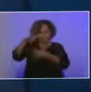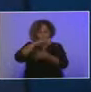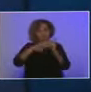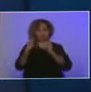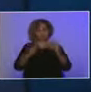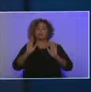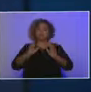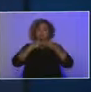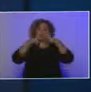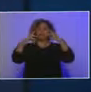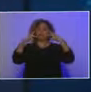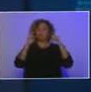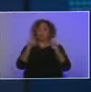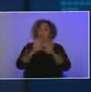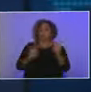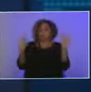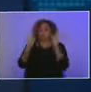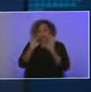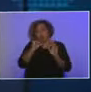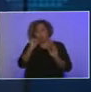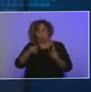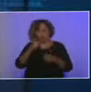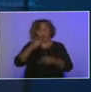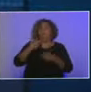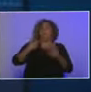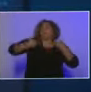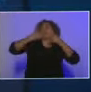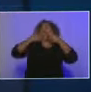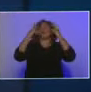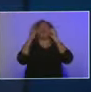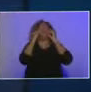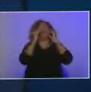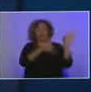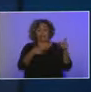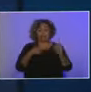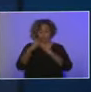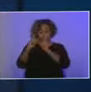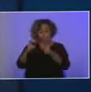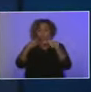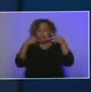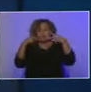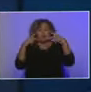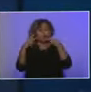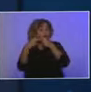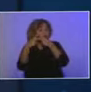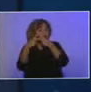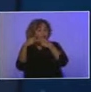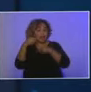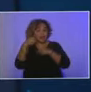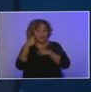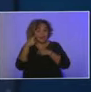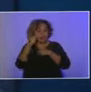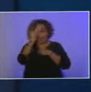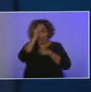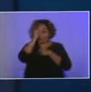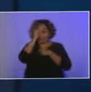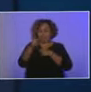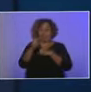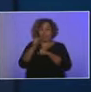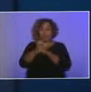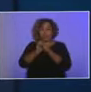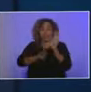gente estaba con su mascarilla, que eso es bien porque no podemos bajar la guardia. Y yo le traje una a ustedes con el loguito de Arecibo. Esta la hicimos en el Instituto para